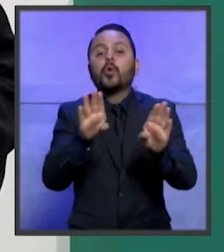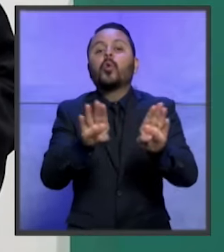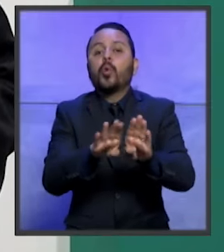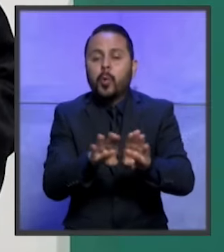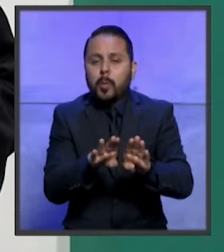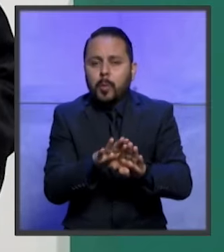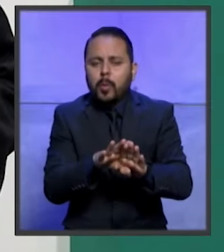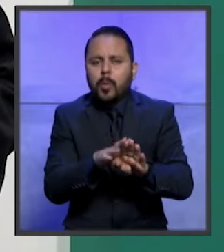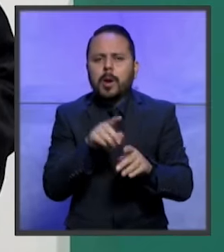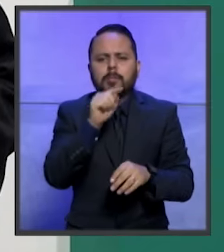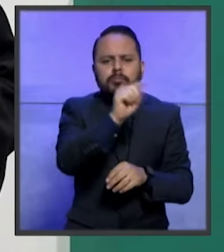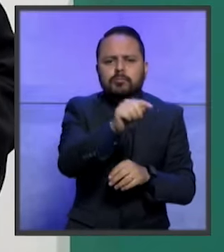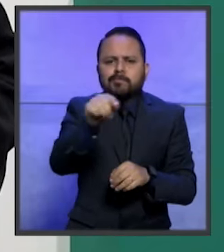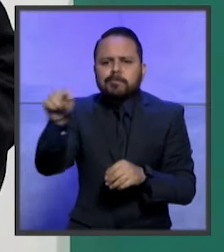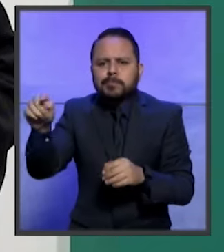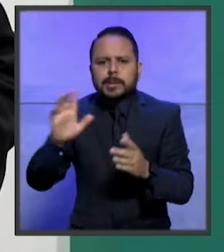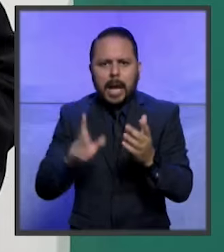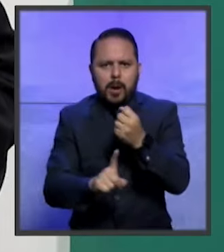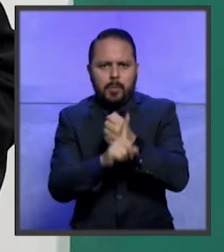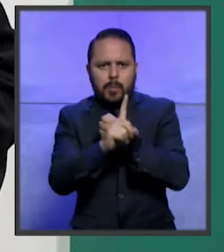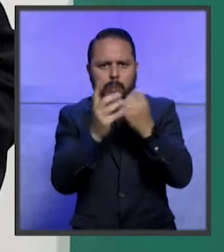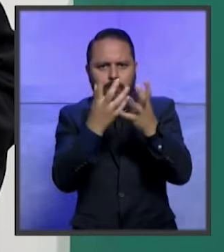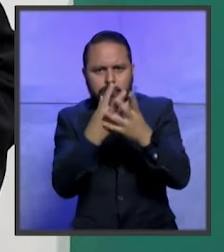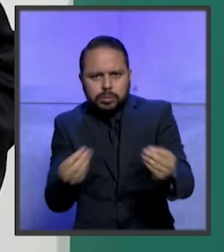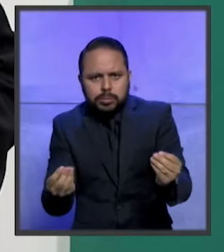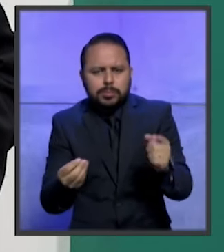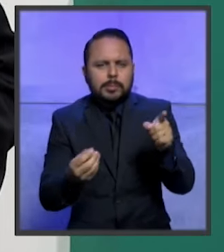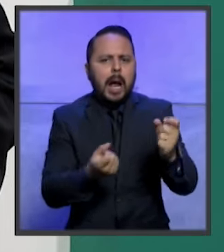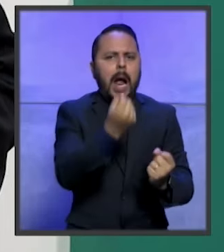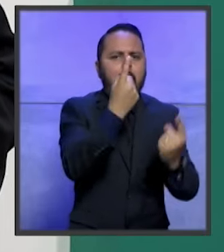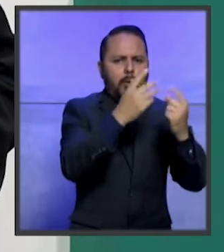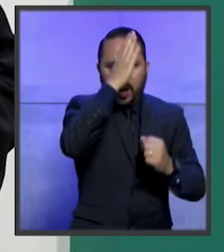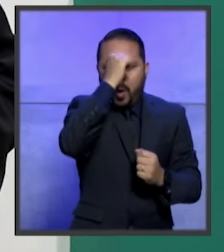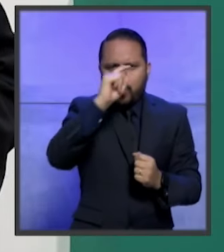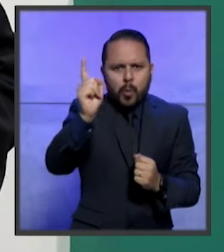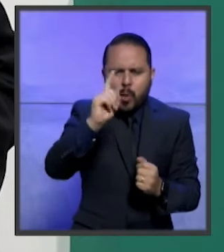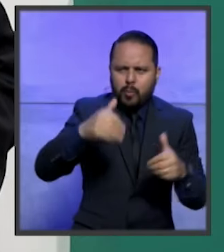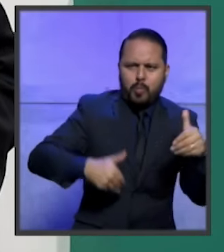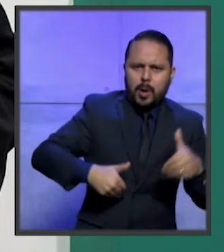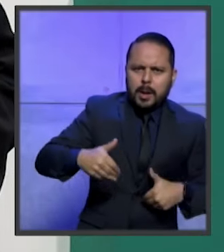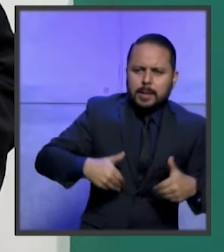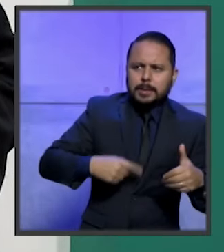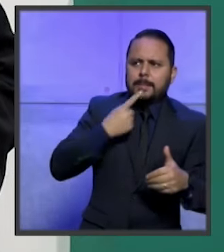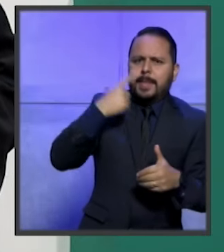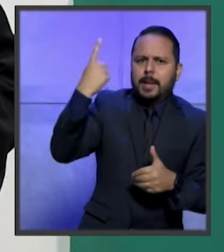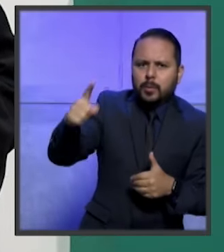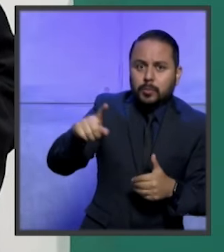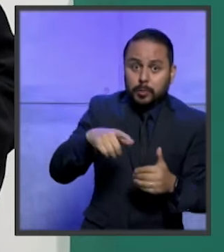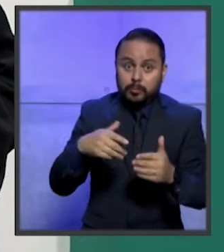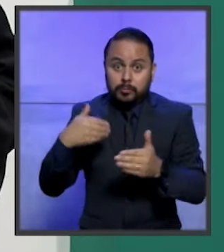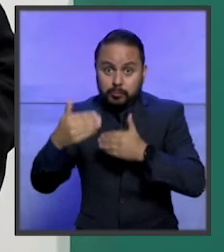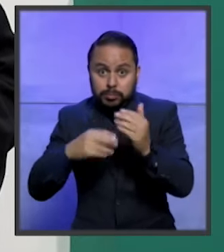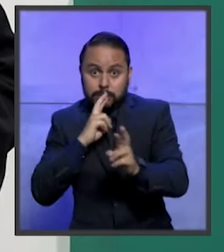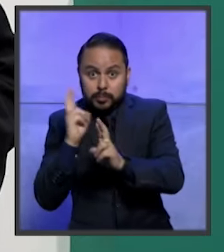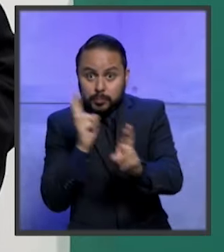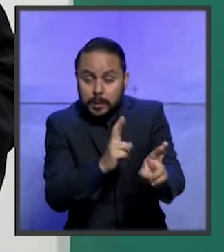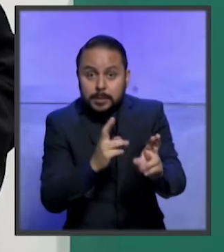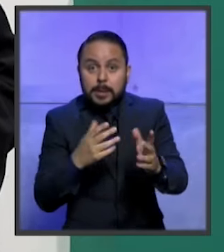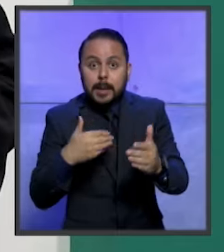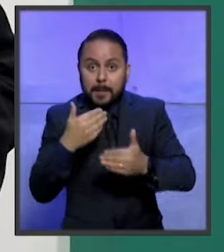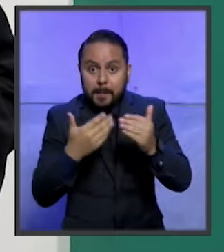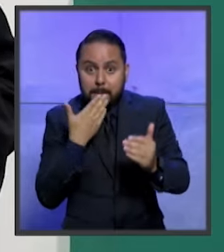decir cómo se vienen eh resolviendo los distintos medios de impugnación desde un punto de vista cuantitativo